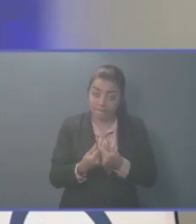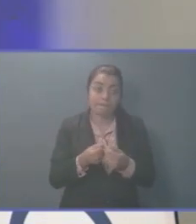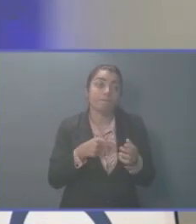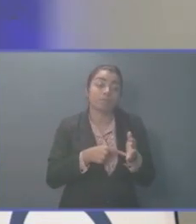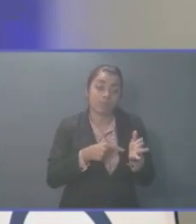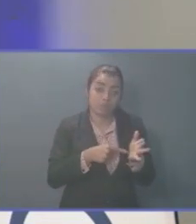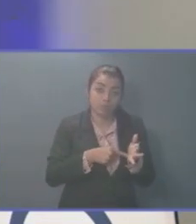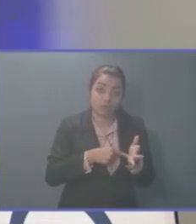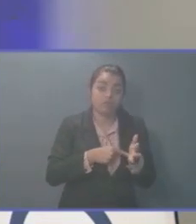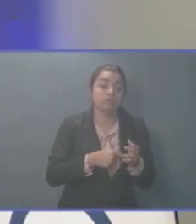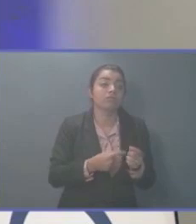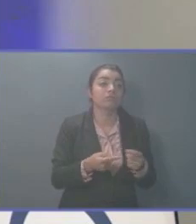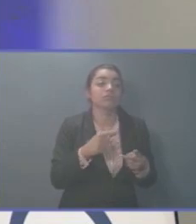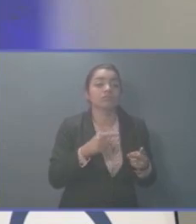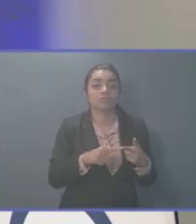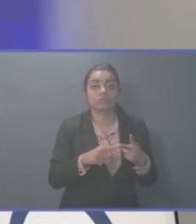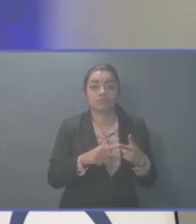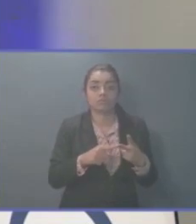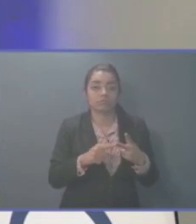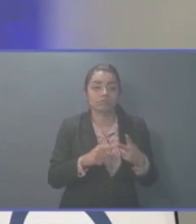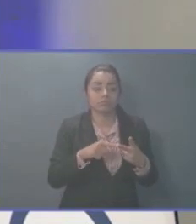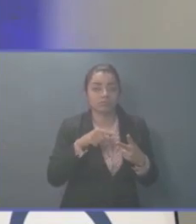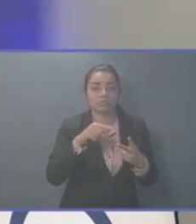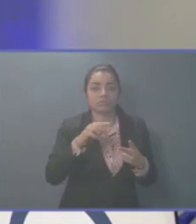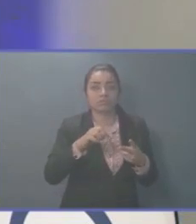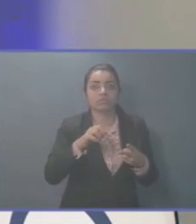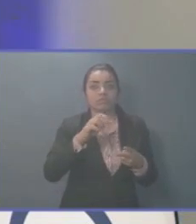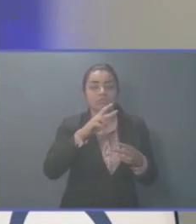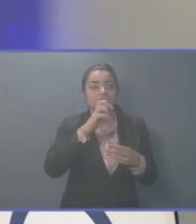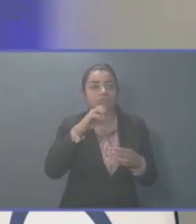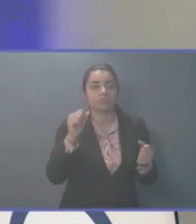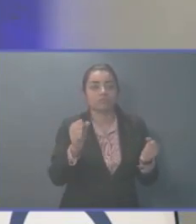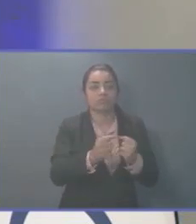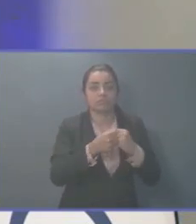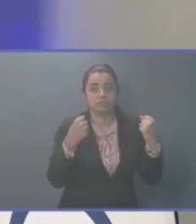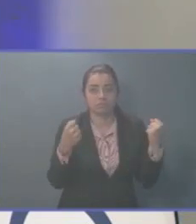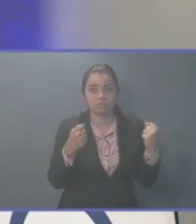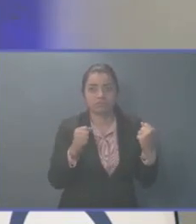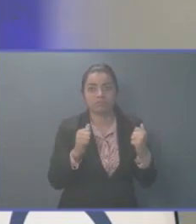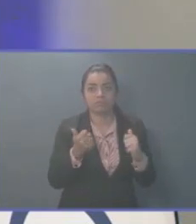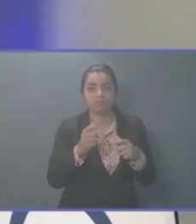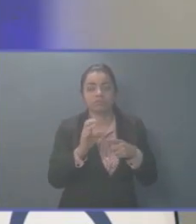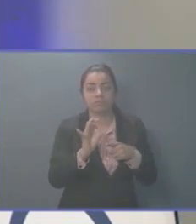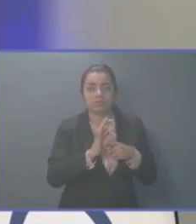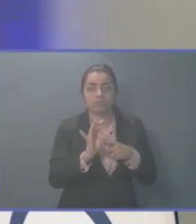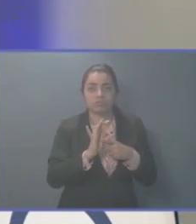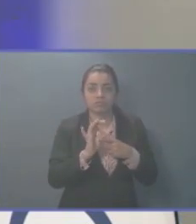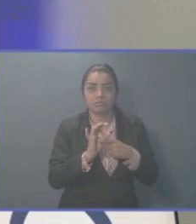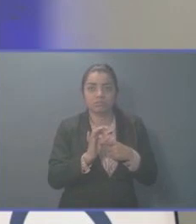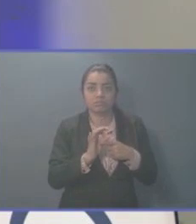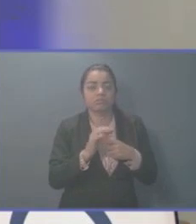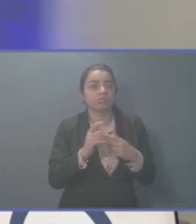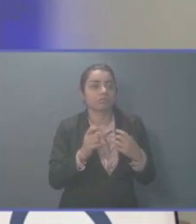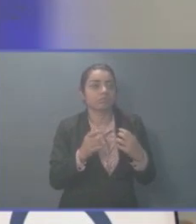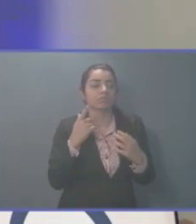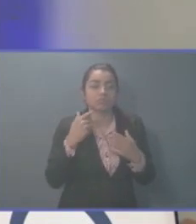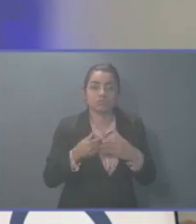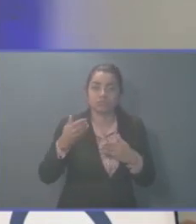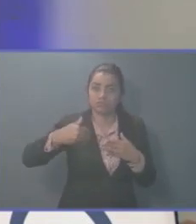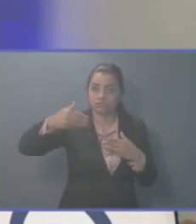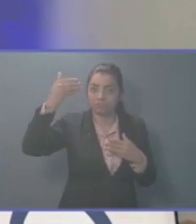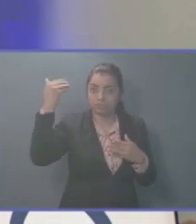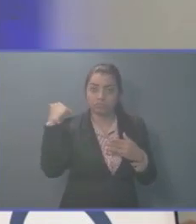deuda, otros 200 millones para que terminara de funcionar todo, ¿verdad?, el Estado el año